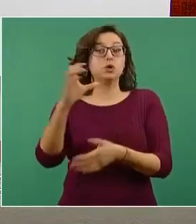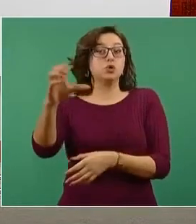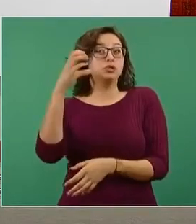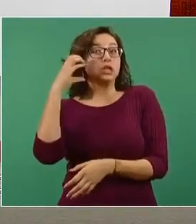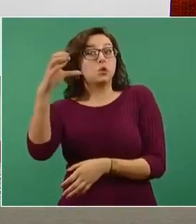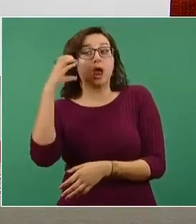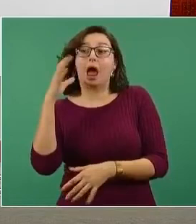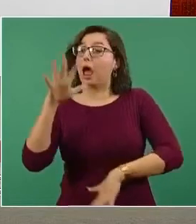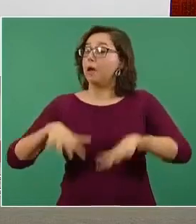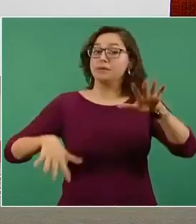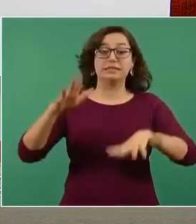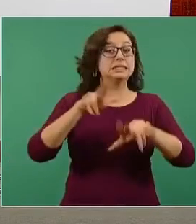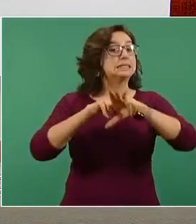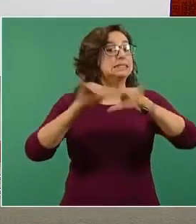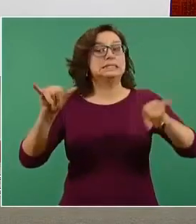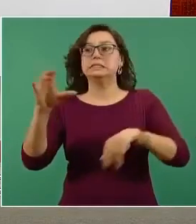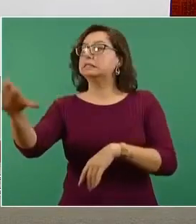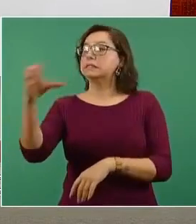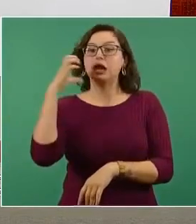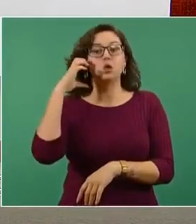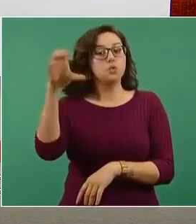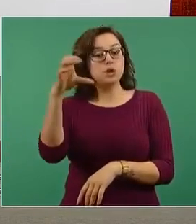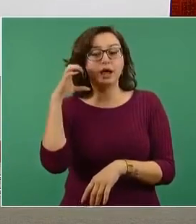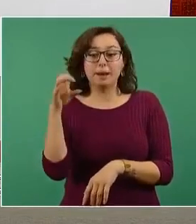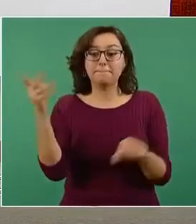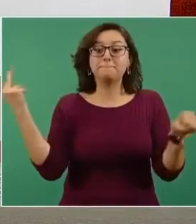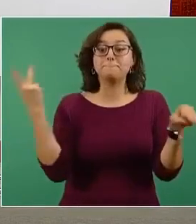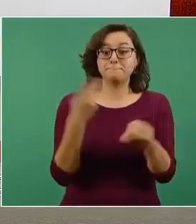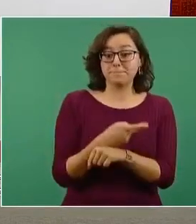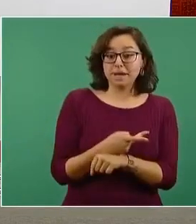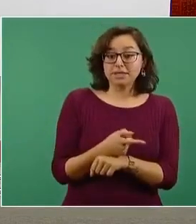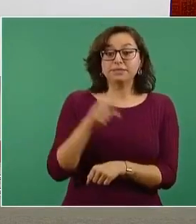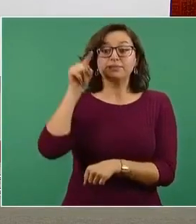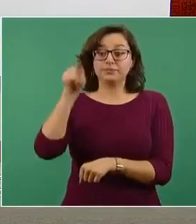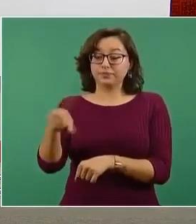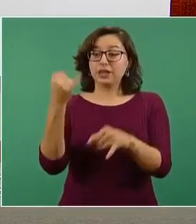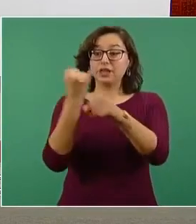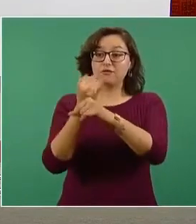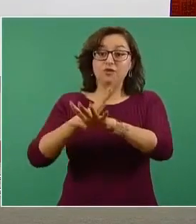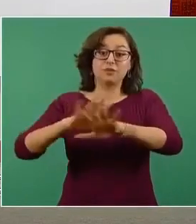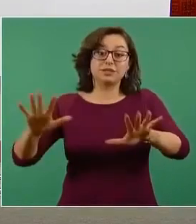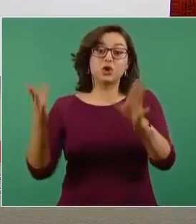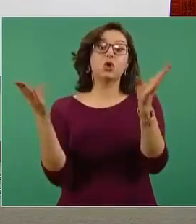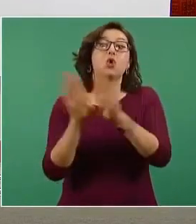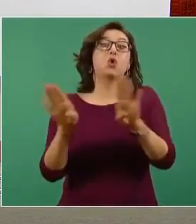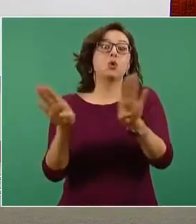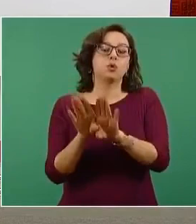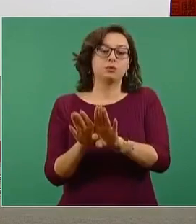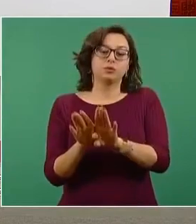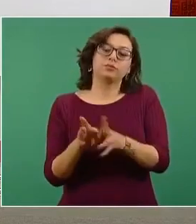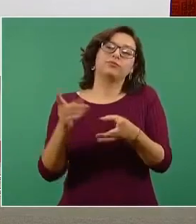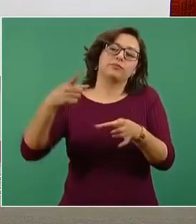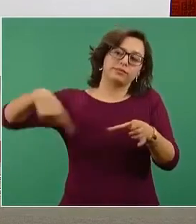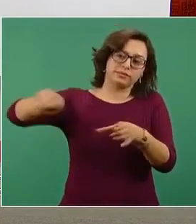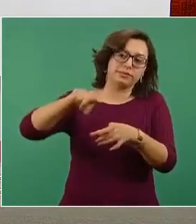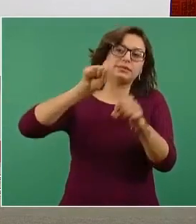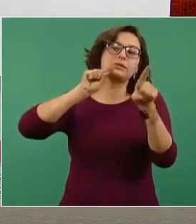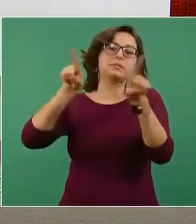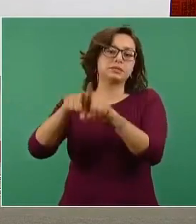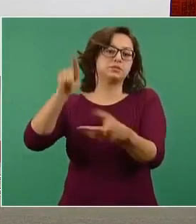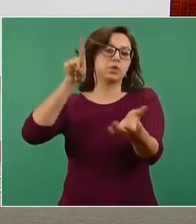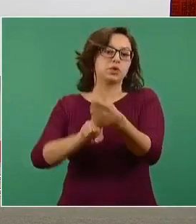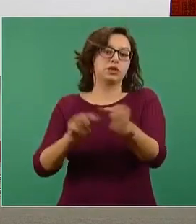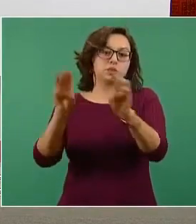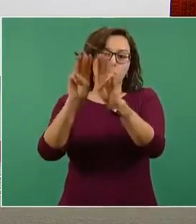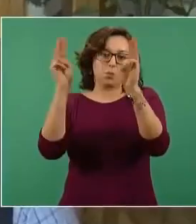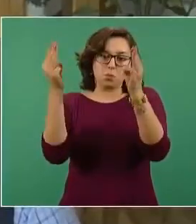lo tanto, la integración de la información en esos lugares tiene primero que ser de tipo manual. Esto lo realizan las personas